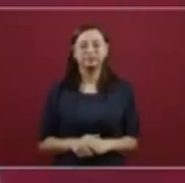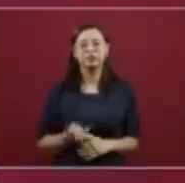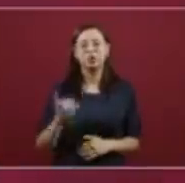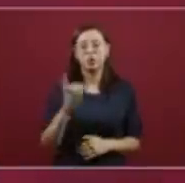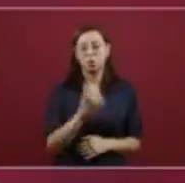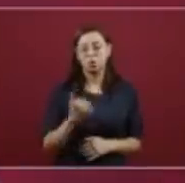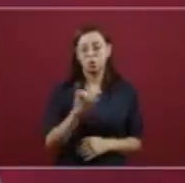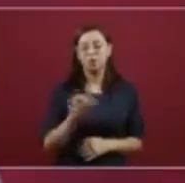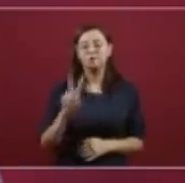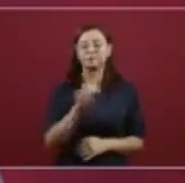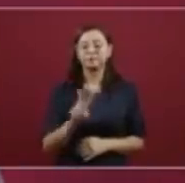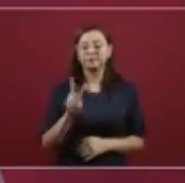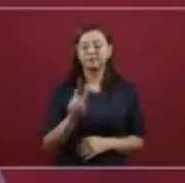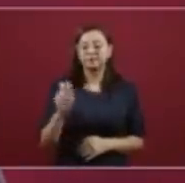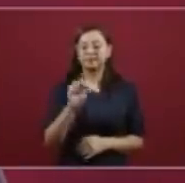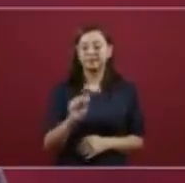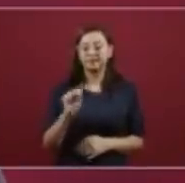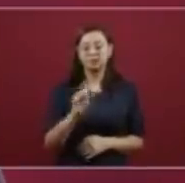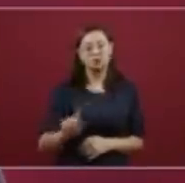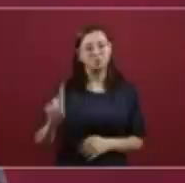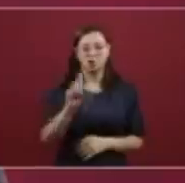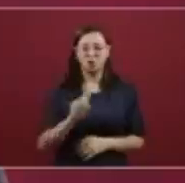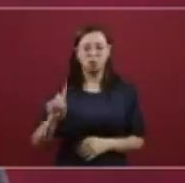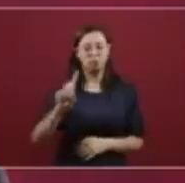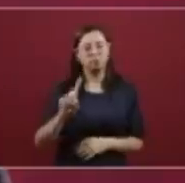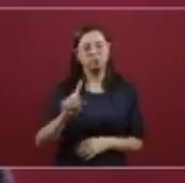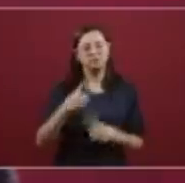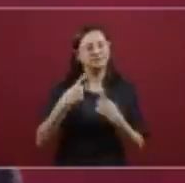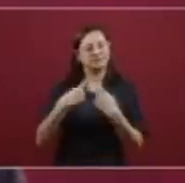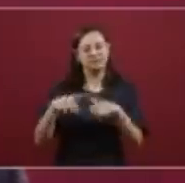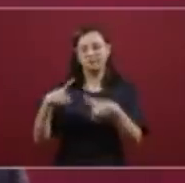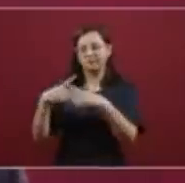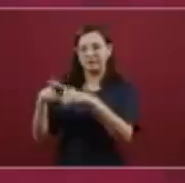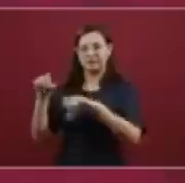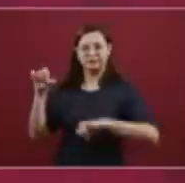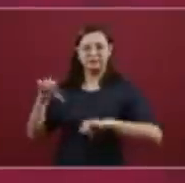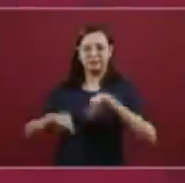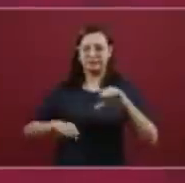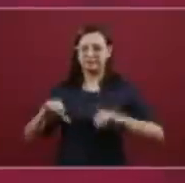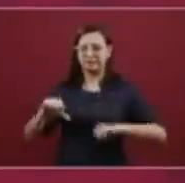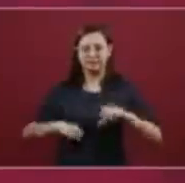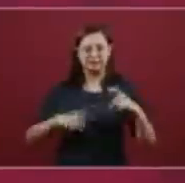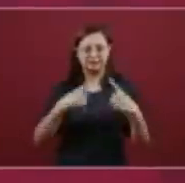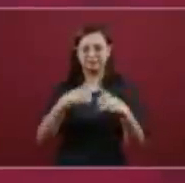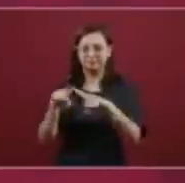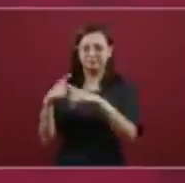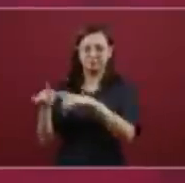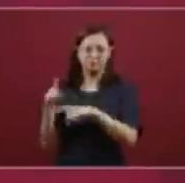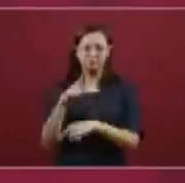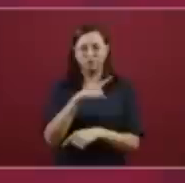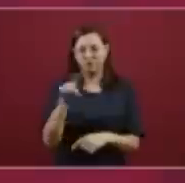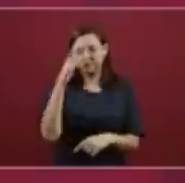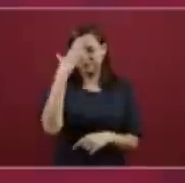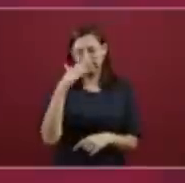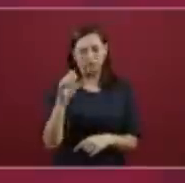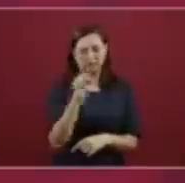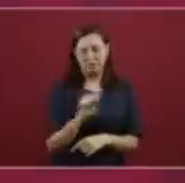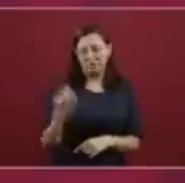jueves, viernes, sábado y domingo. De por sí los sábados y los domingos no